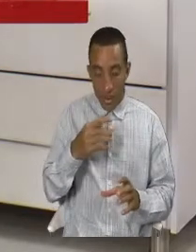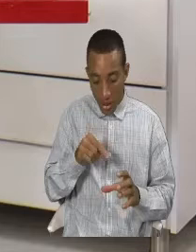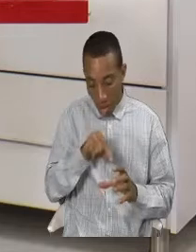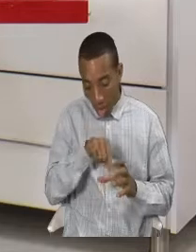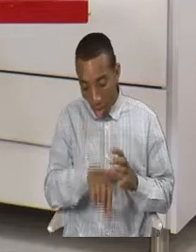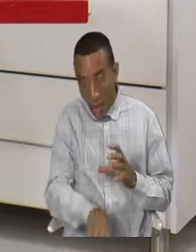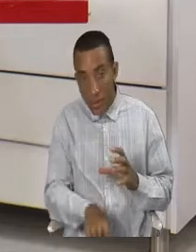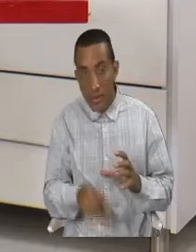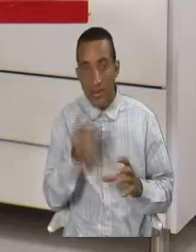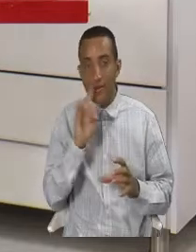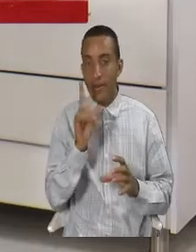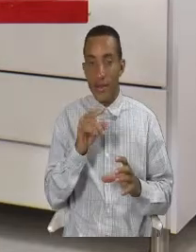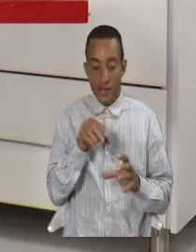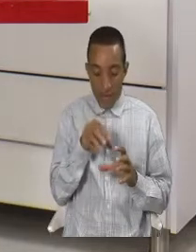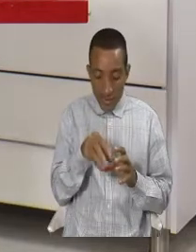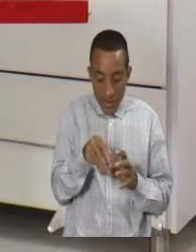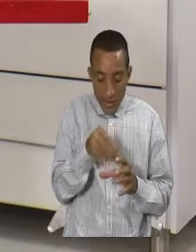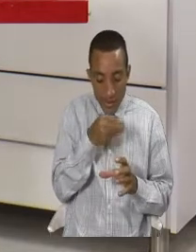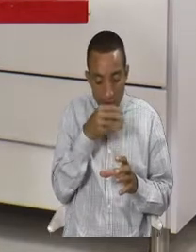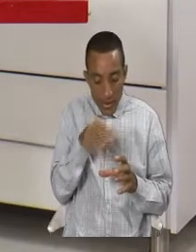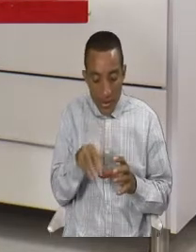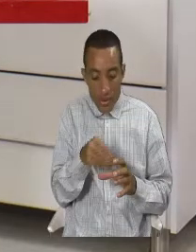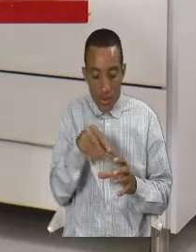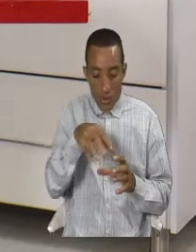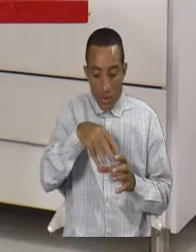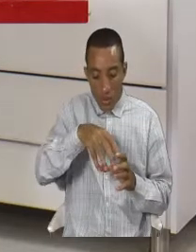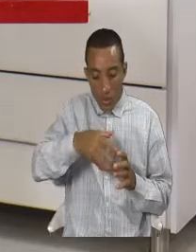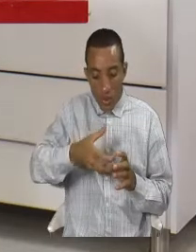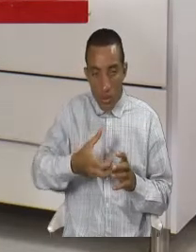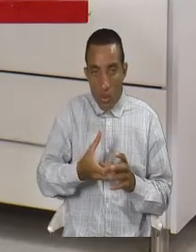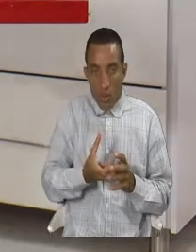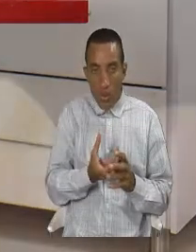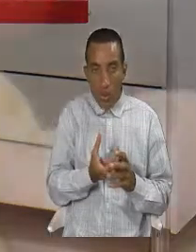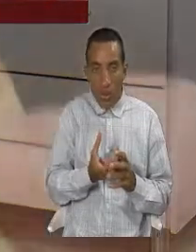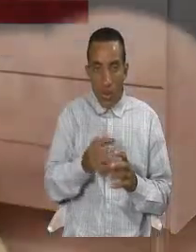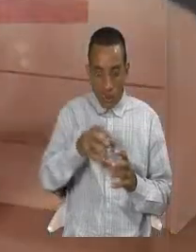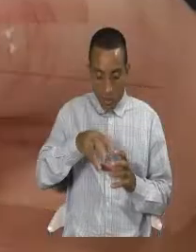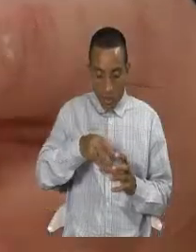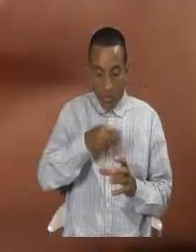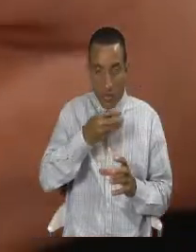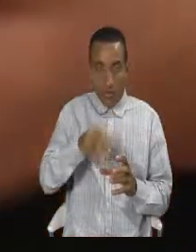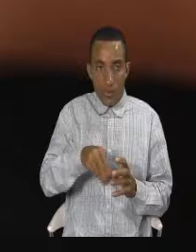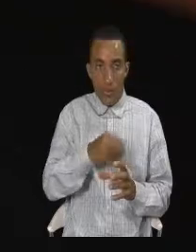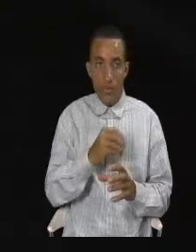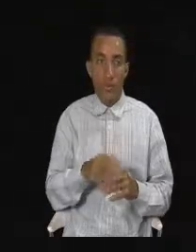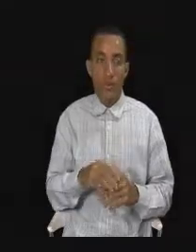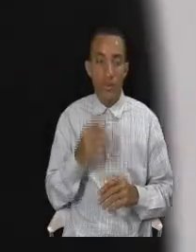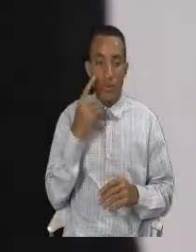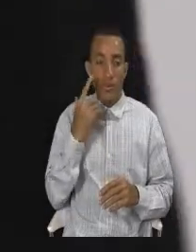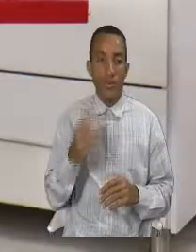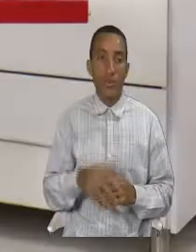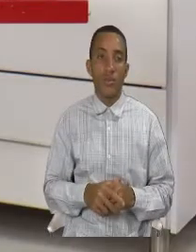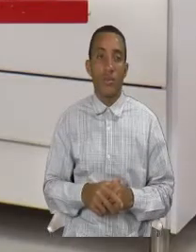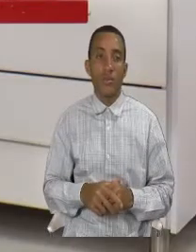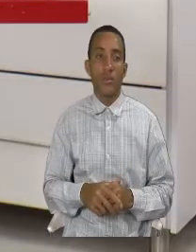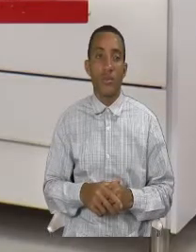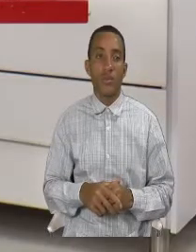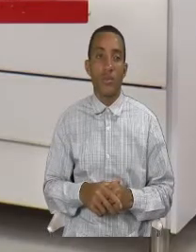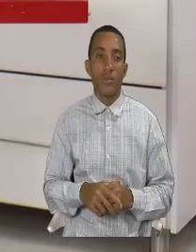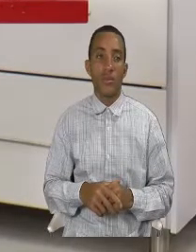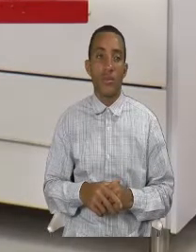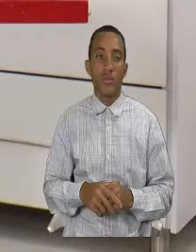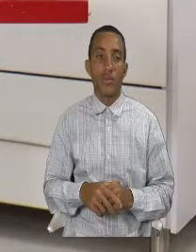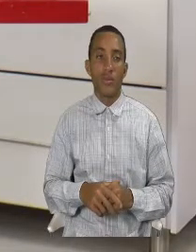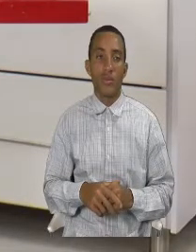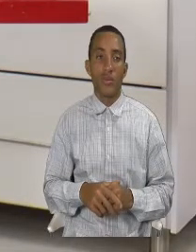de pronto haciendo la perforación, podríamos llamar. Que tenga cuidado con